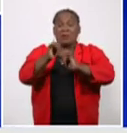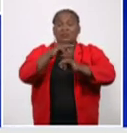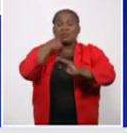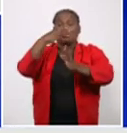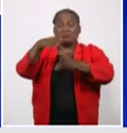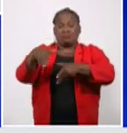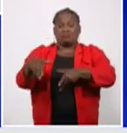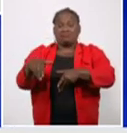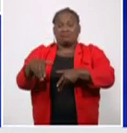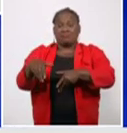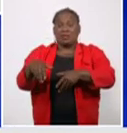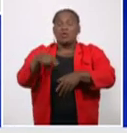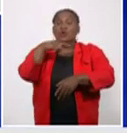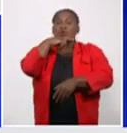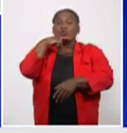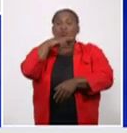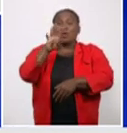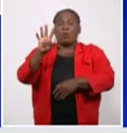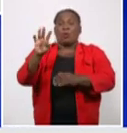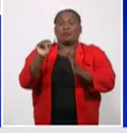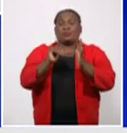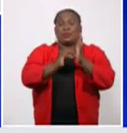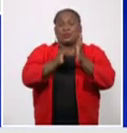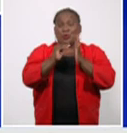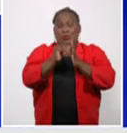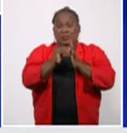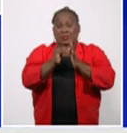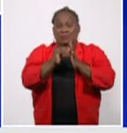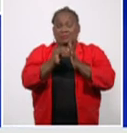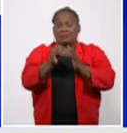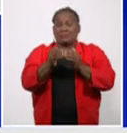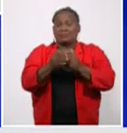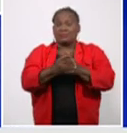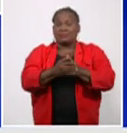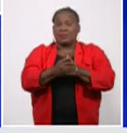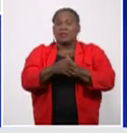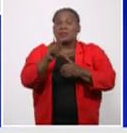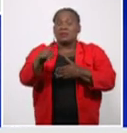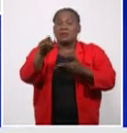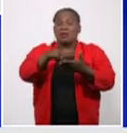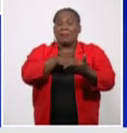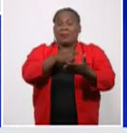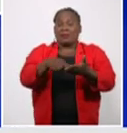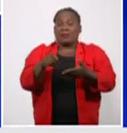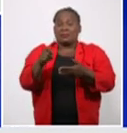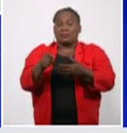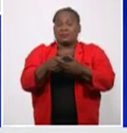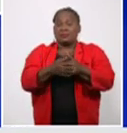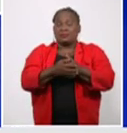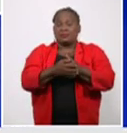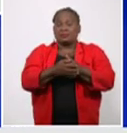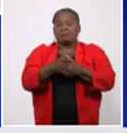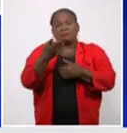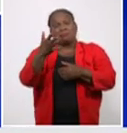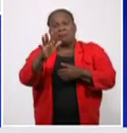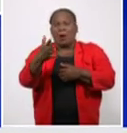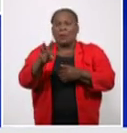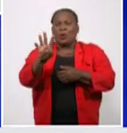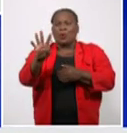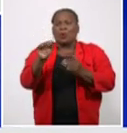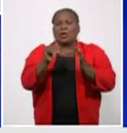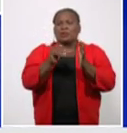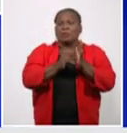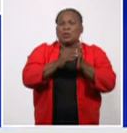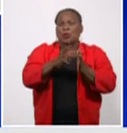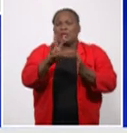9.602.000, Rusia con 4.012.000 y Gran Bretaña con casi 4 millones,